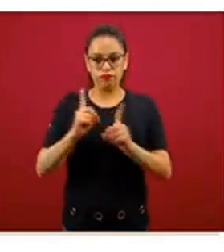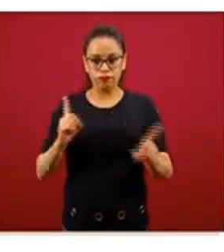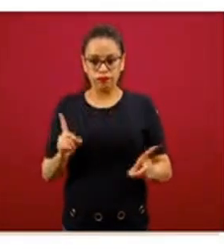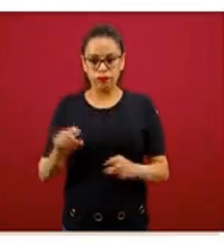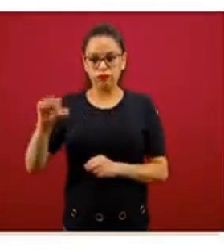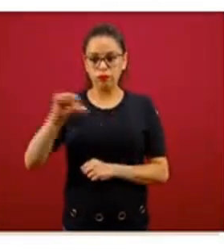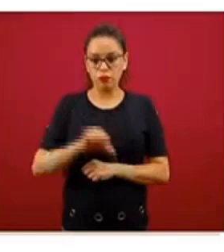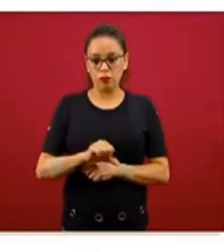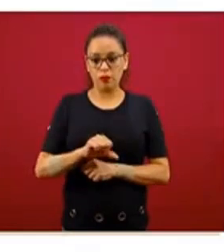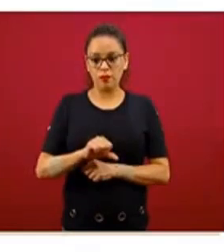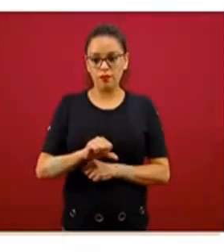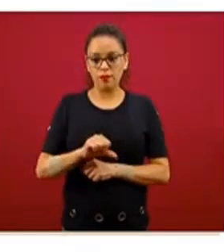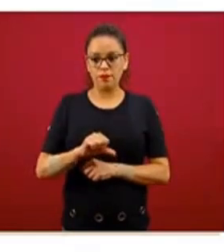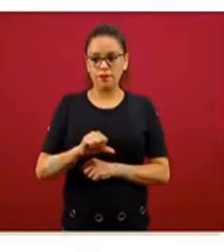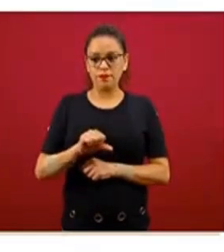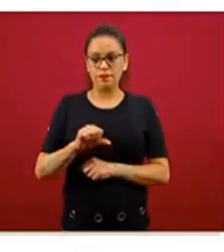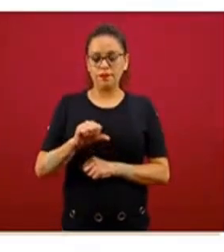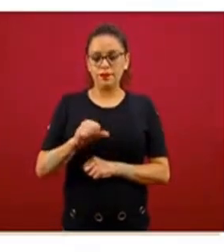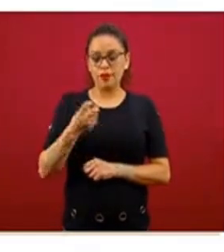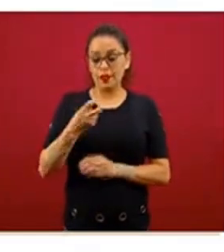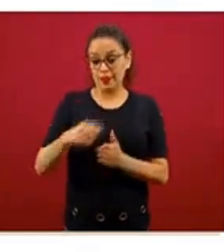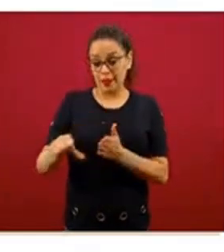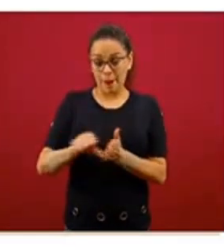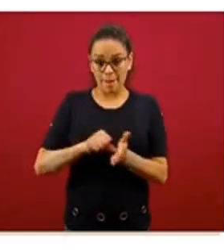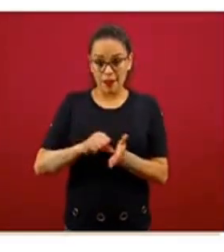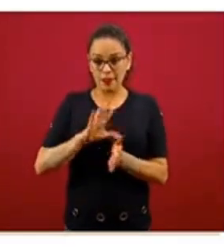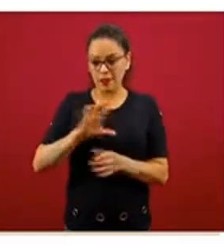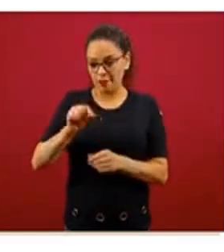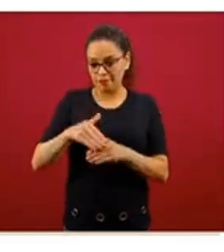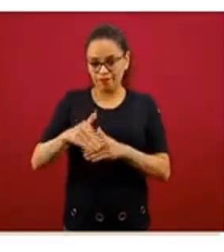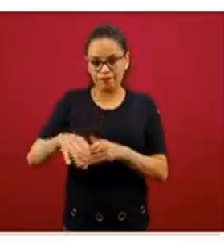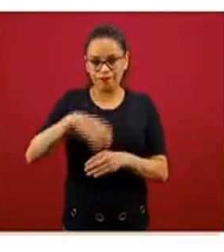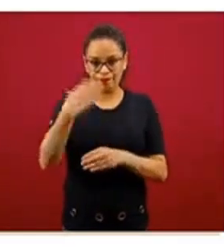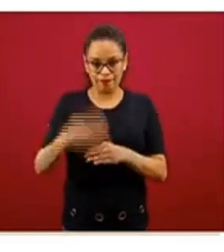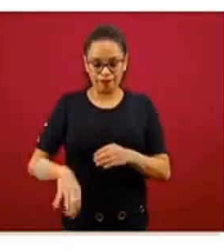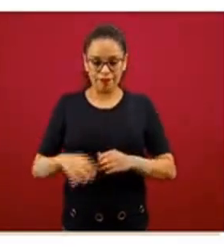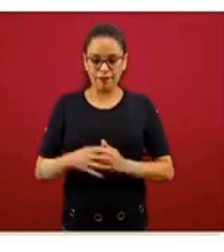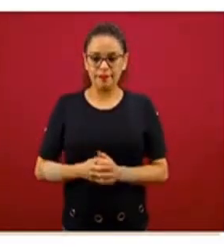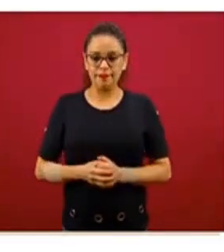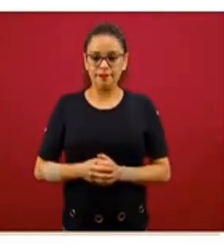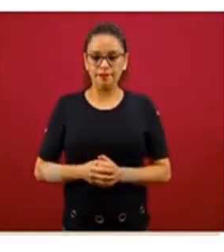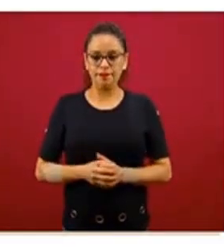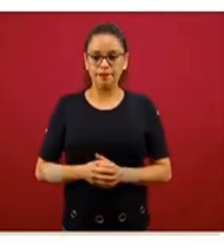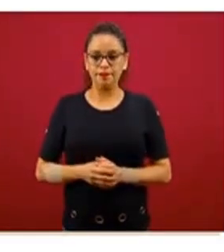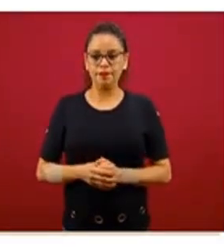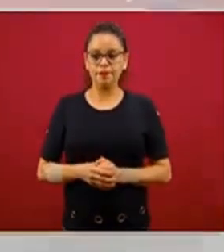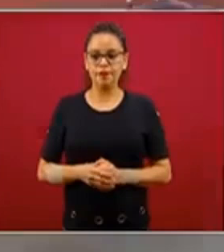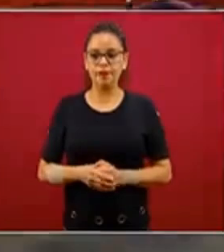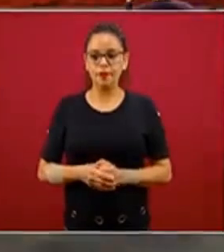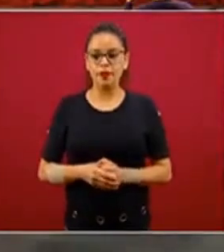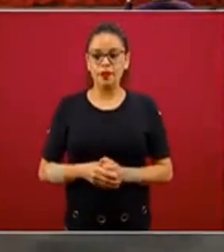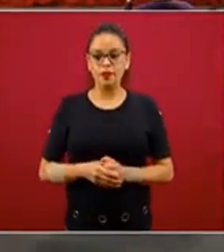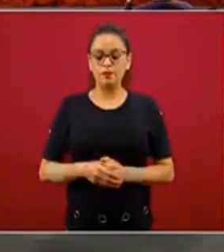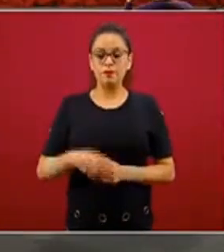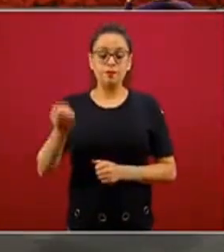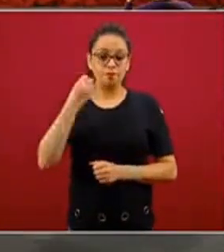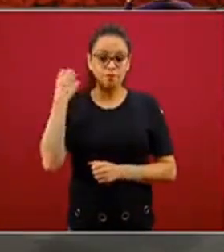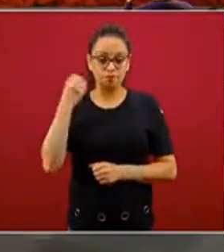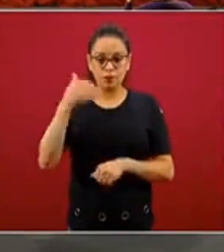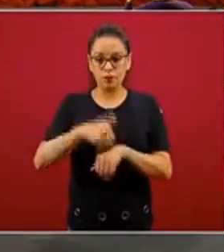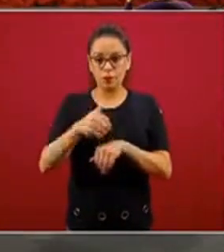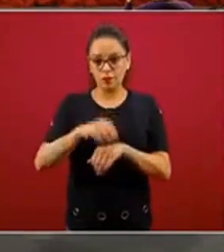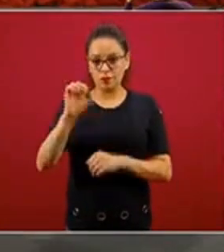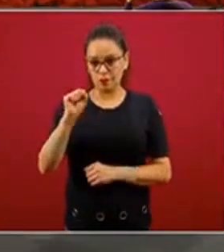de terminar este mes, y en la conferencia vespertina número 61. En la siguiente diapositiva, por favor,